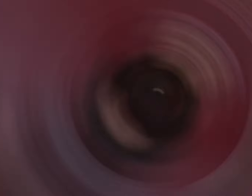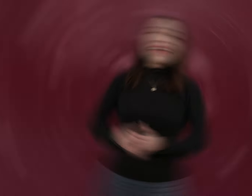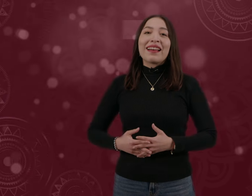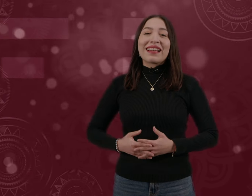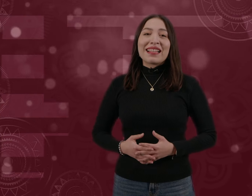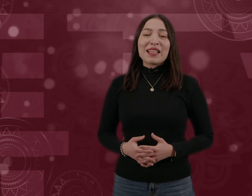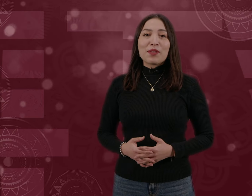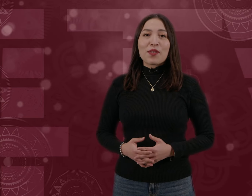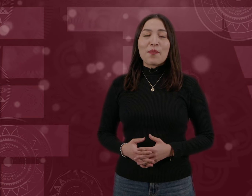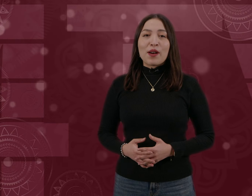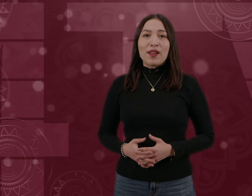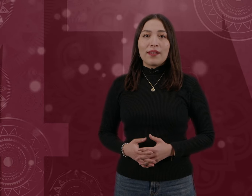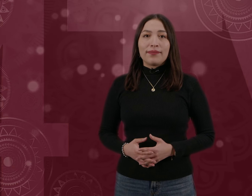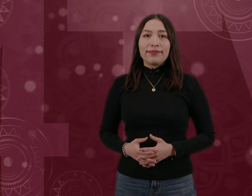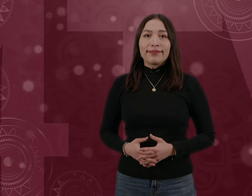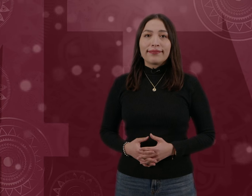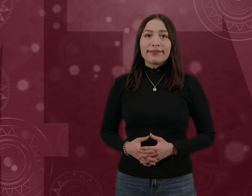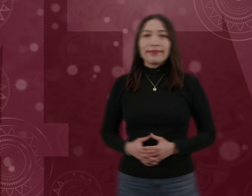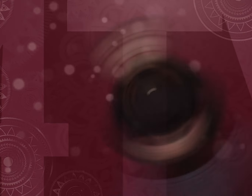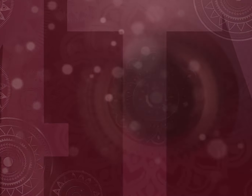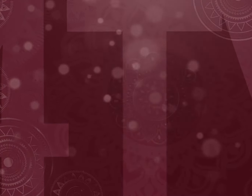judicial. Regresamos con Paola.